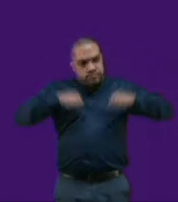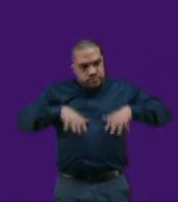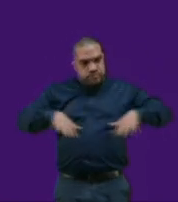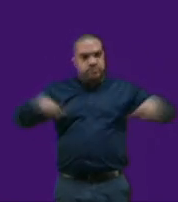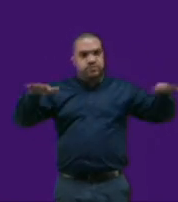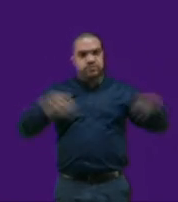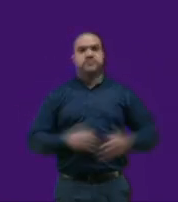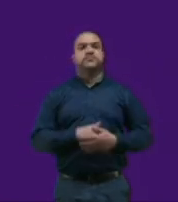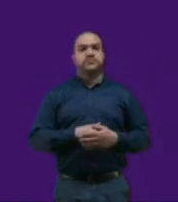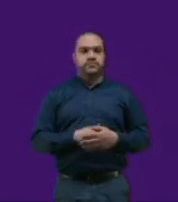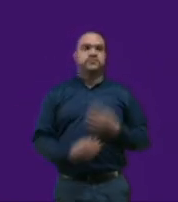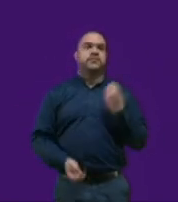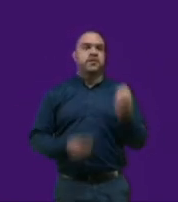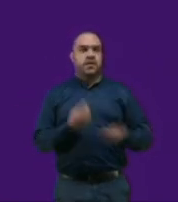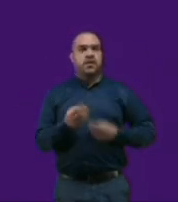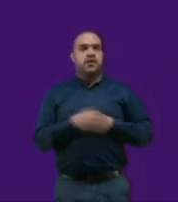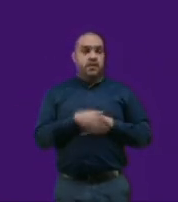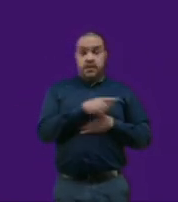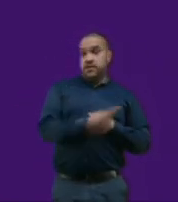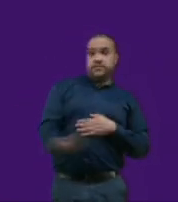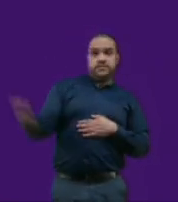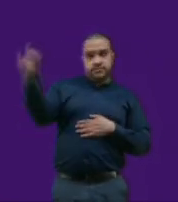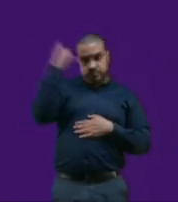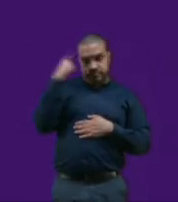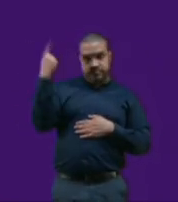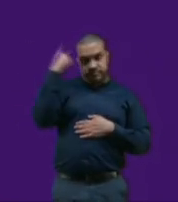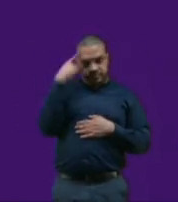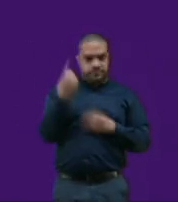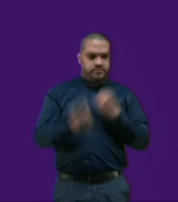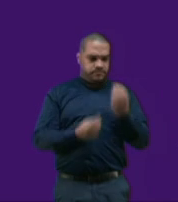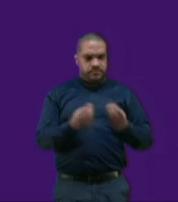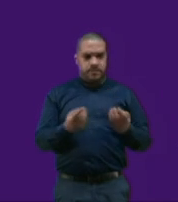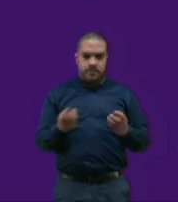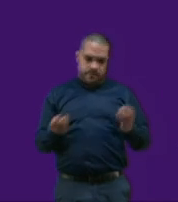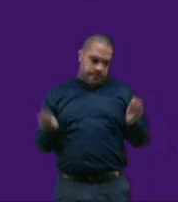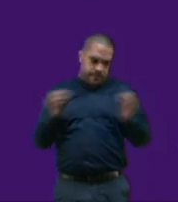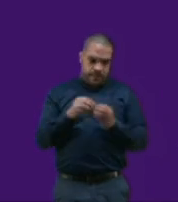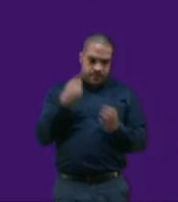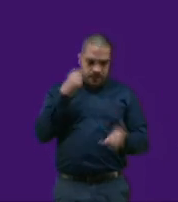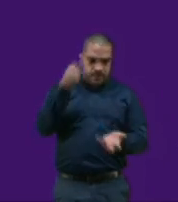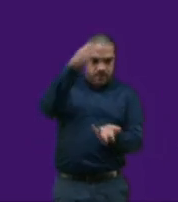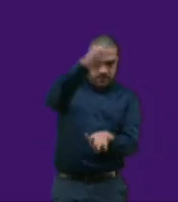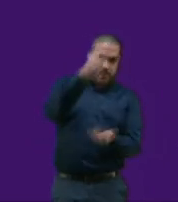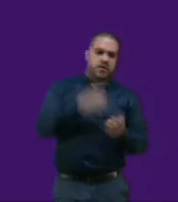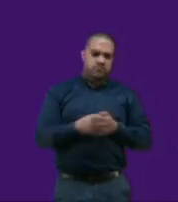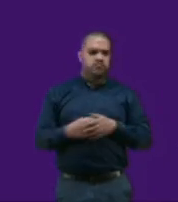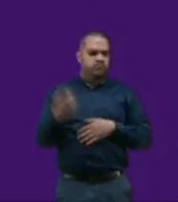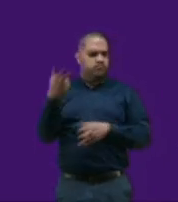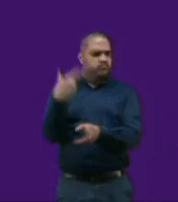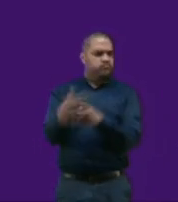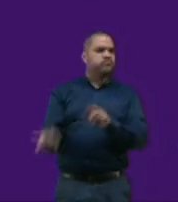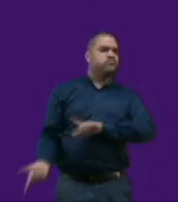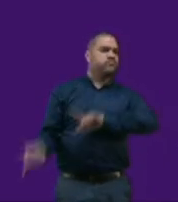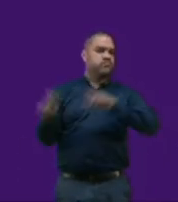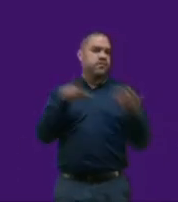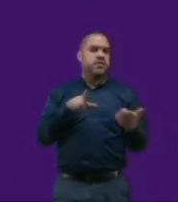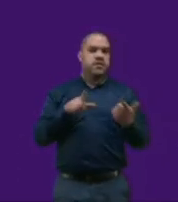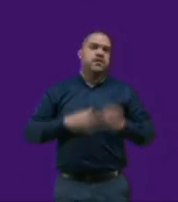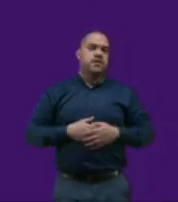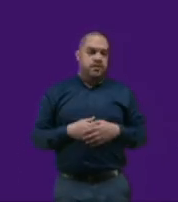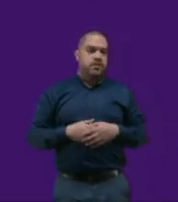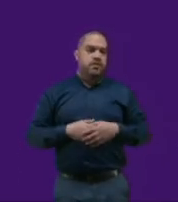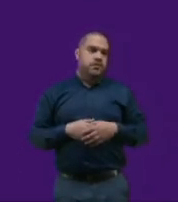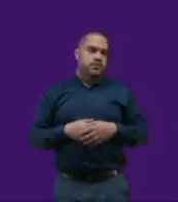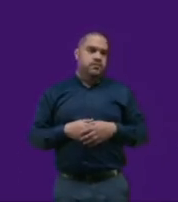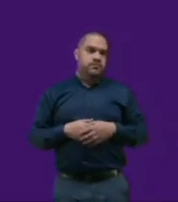manera tiene una idea de que con ese levantamiento de capital ya va a quedar listo de ahora en adelante y no va a tener que volver a